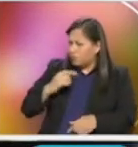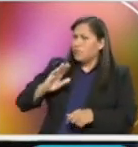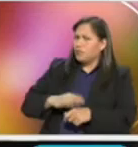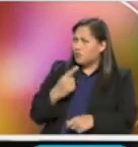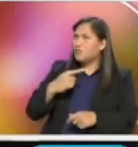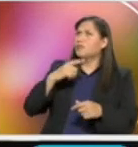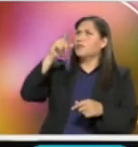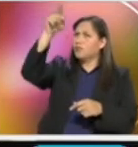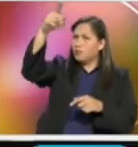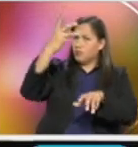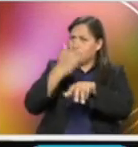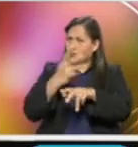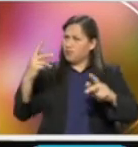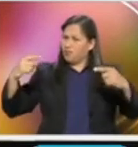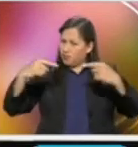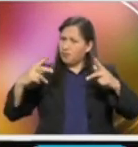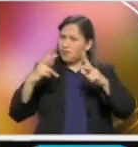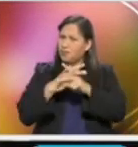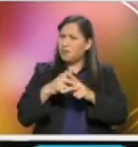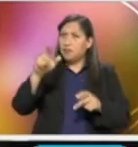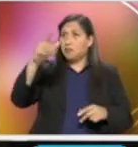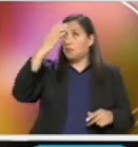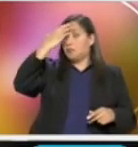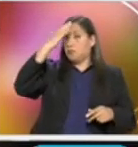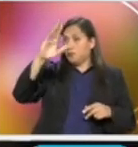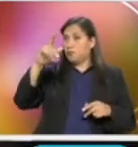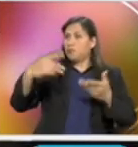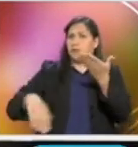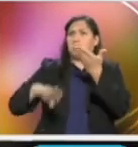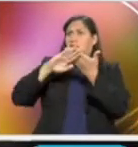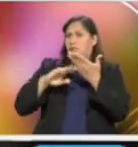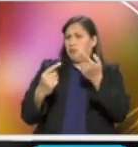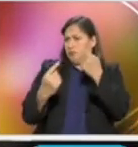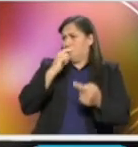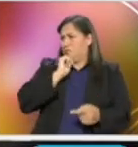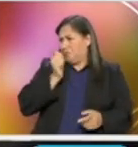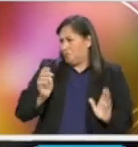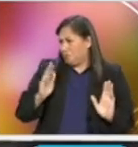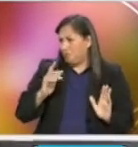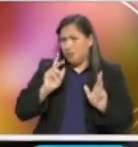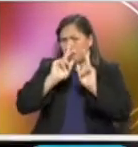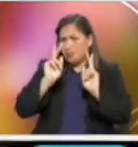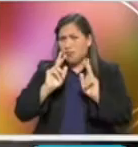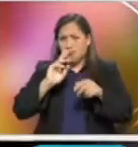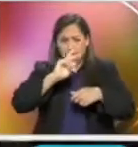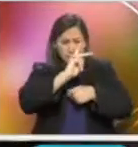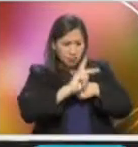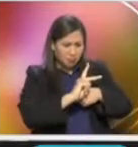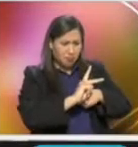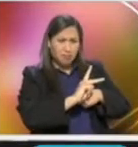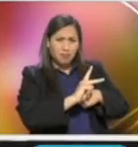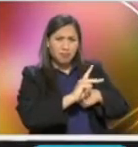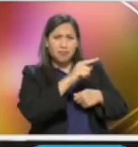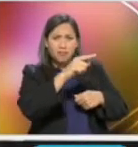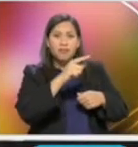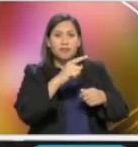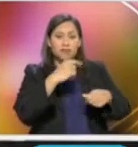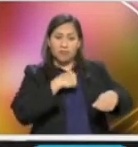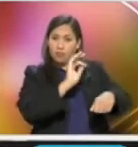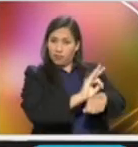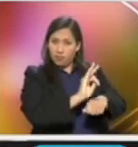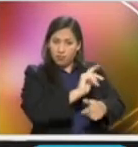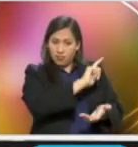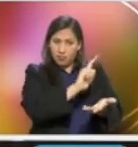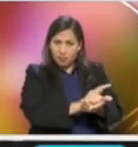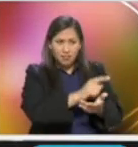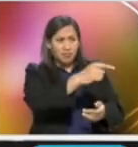a pelear con unos señores que ni conozco, que no me han hecho nada, por un país que además, para defender un sistema y un país